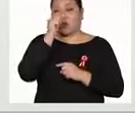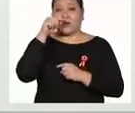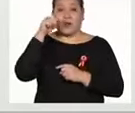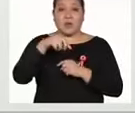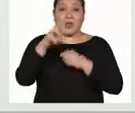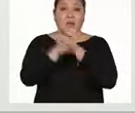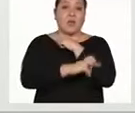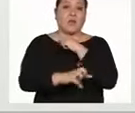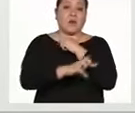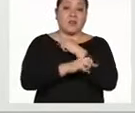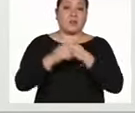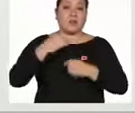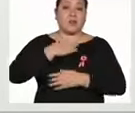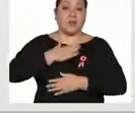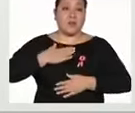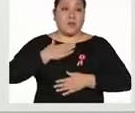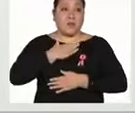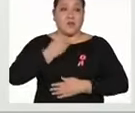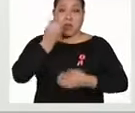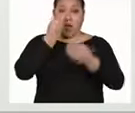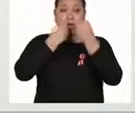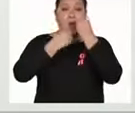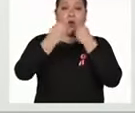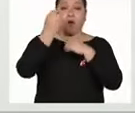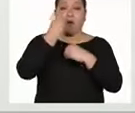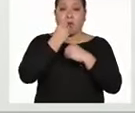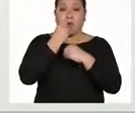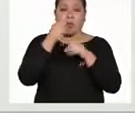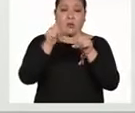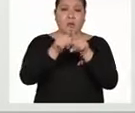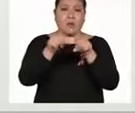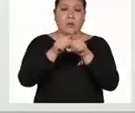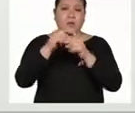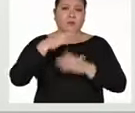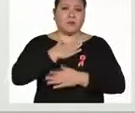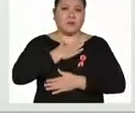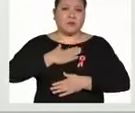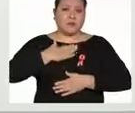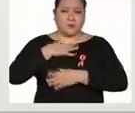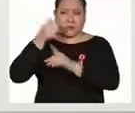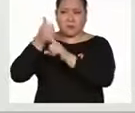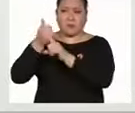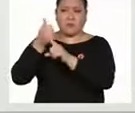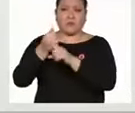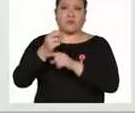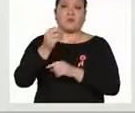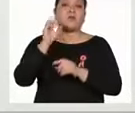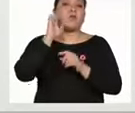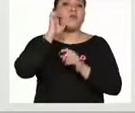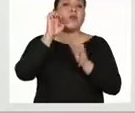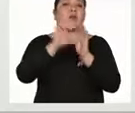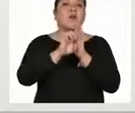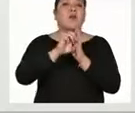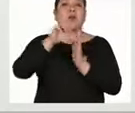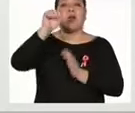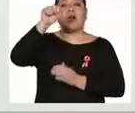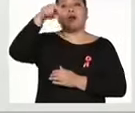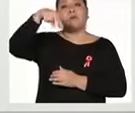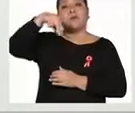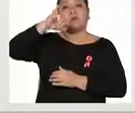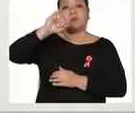país no solo disfruta de la gastronomía, sino también de entretenimiento como el anime o los